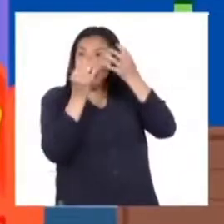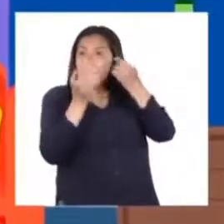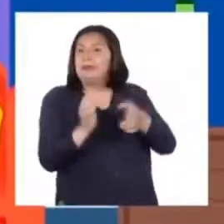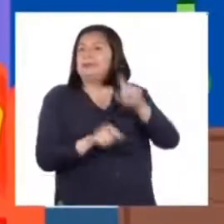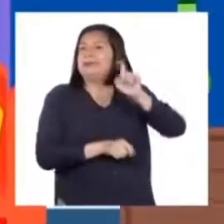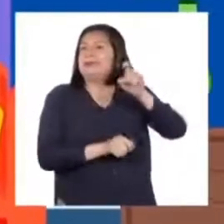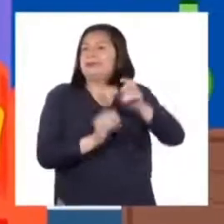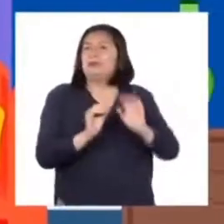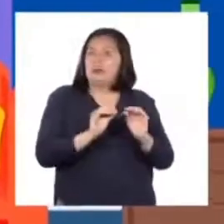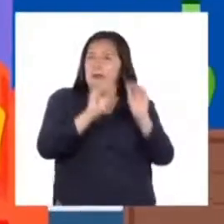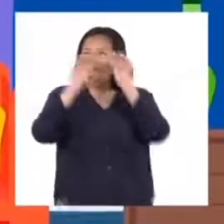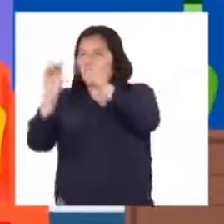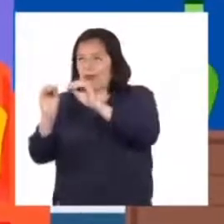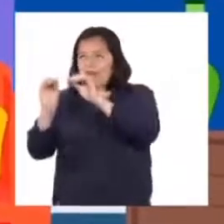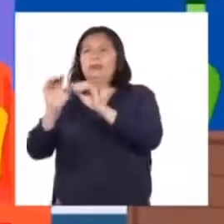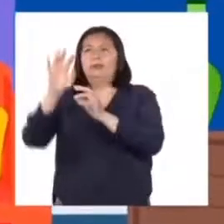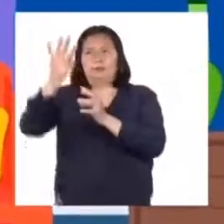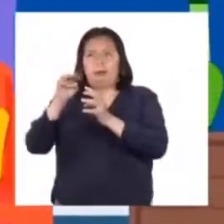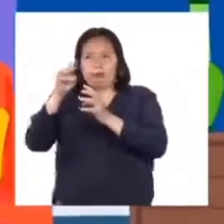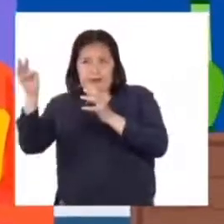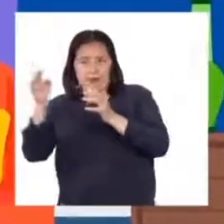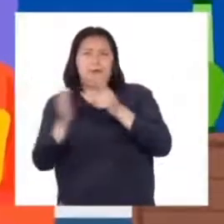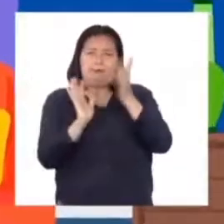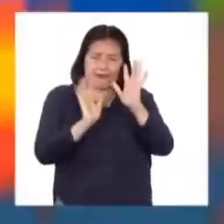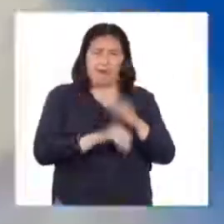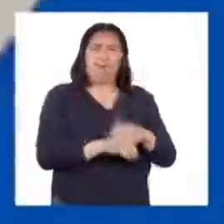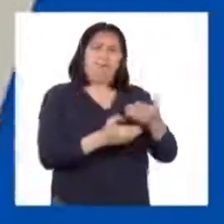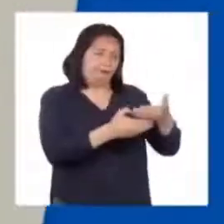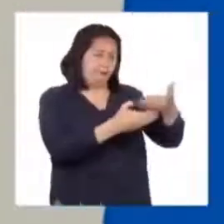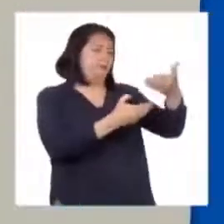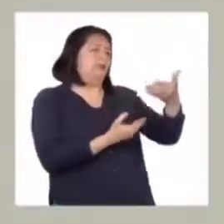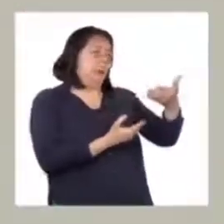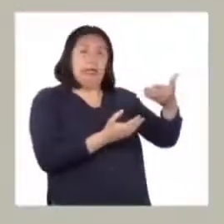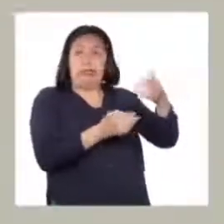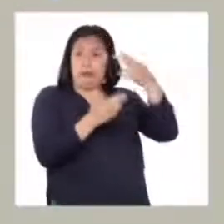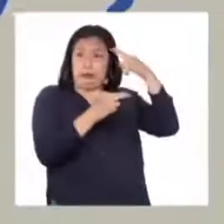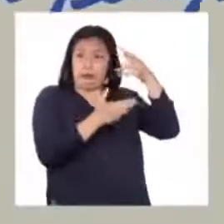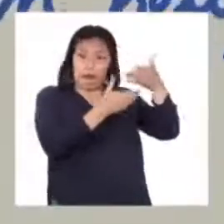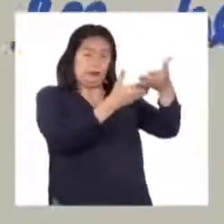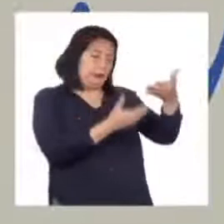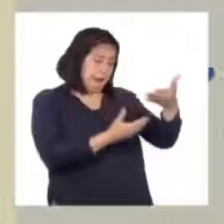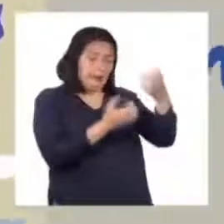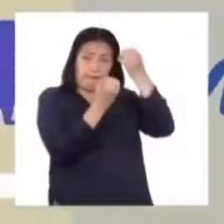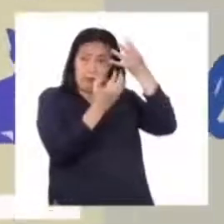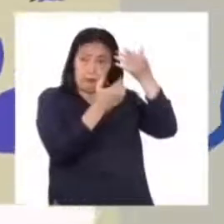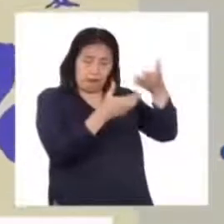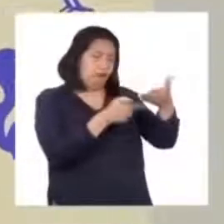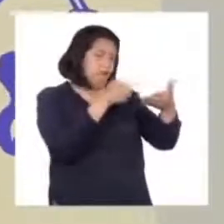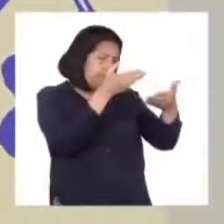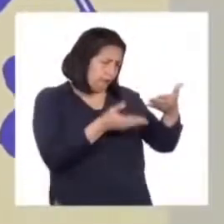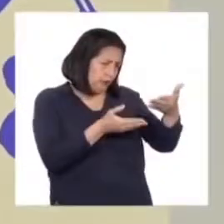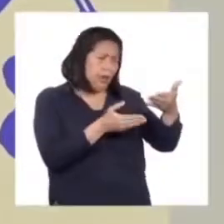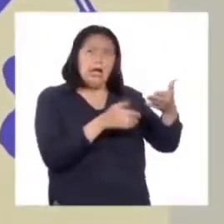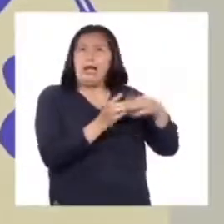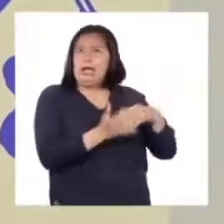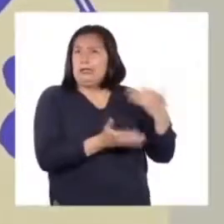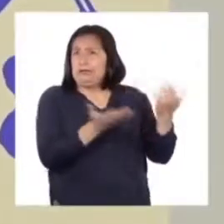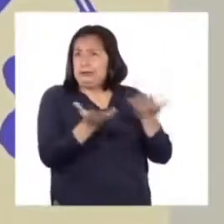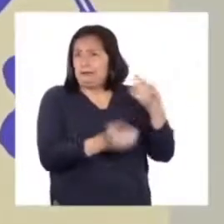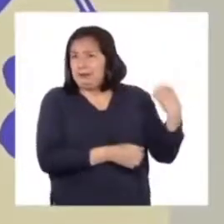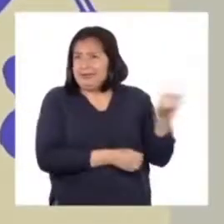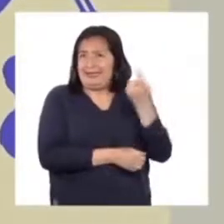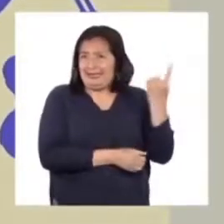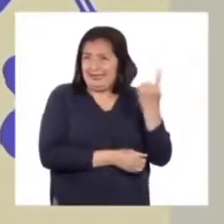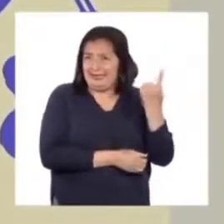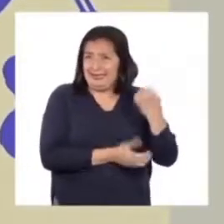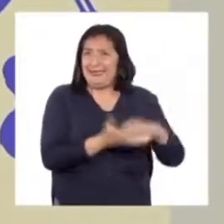necesitamos para colocar en la tabla. Comencemos. Tenemos como noticia la siguiente información. El Servicio Nacional